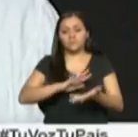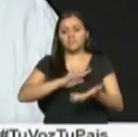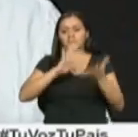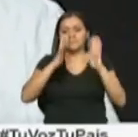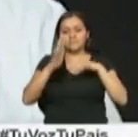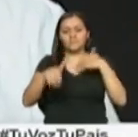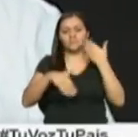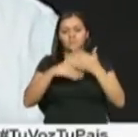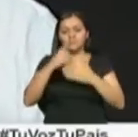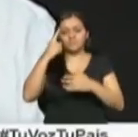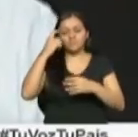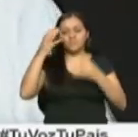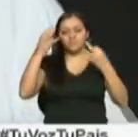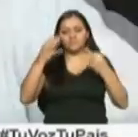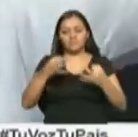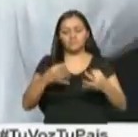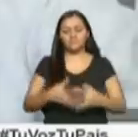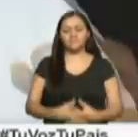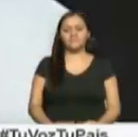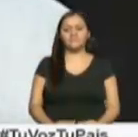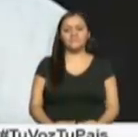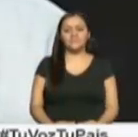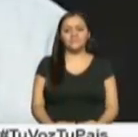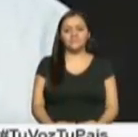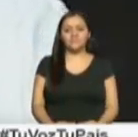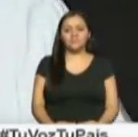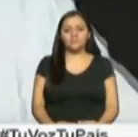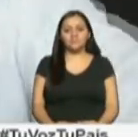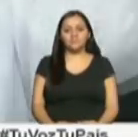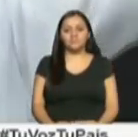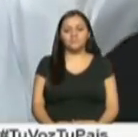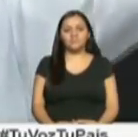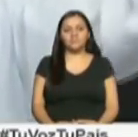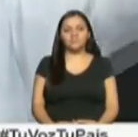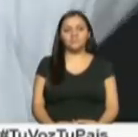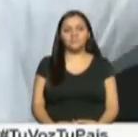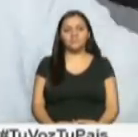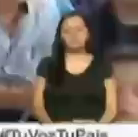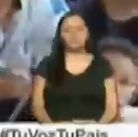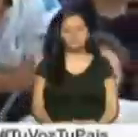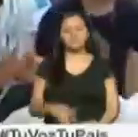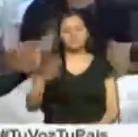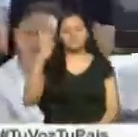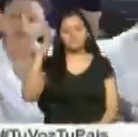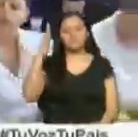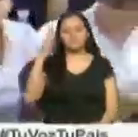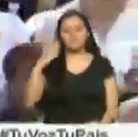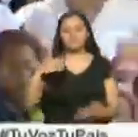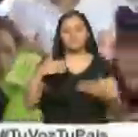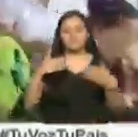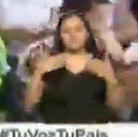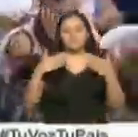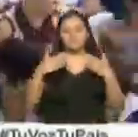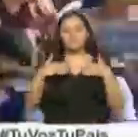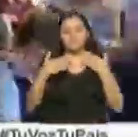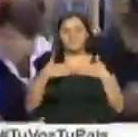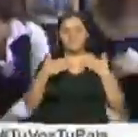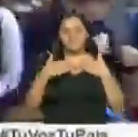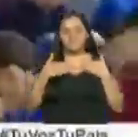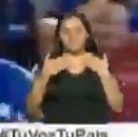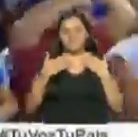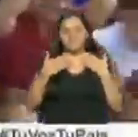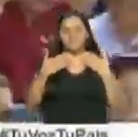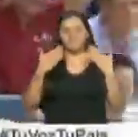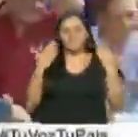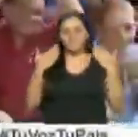revolución de los sueños cumplidos. ¡Que viva Trinitaria! ¡Que viva Guayas! ¡Que viva la patria entera! ¡Que viva la